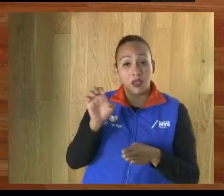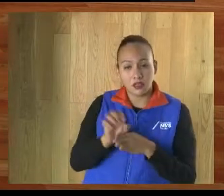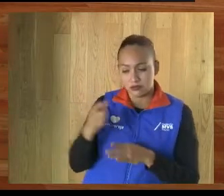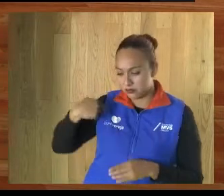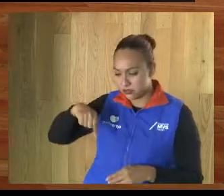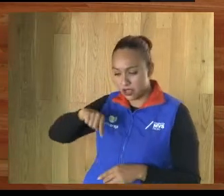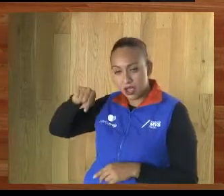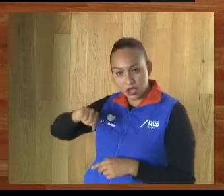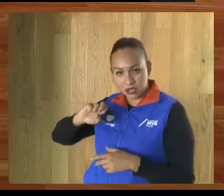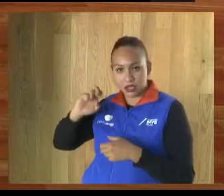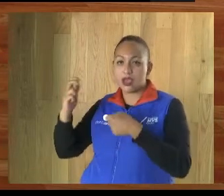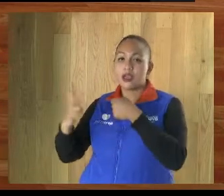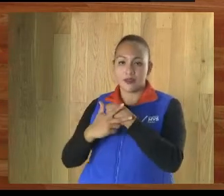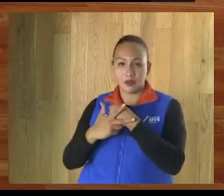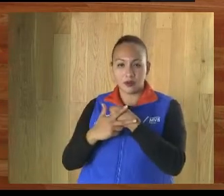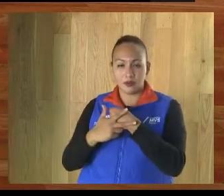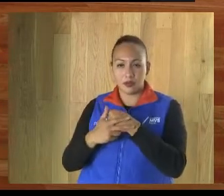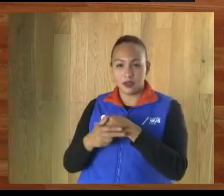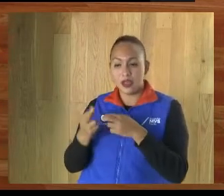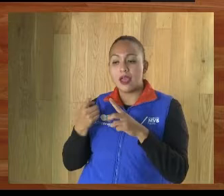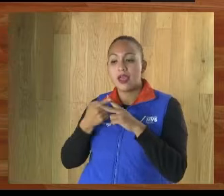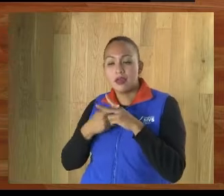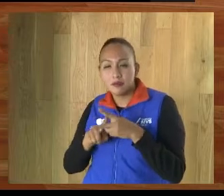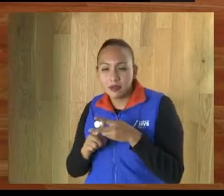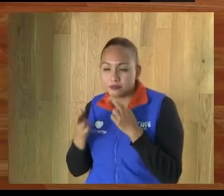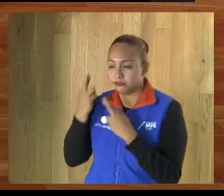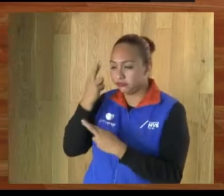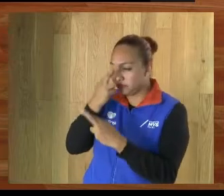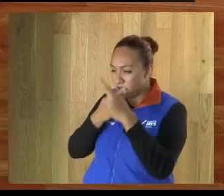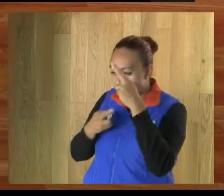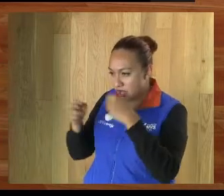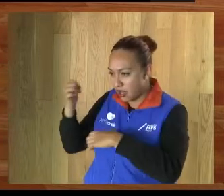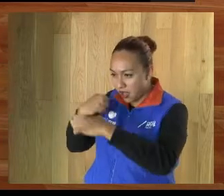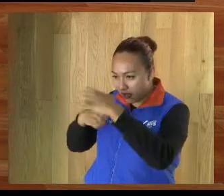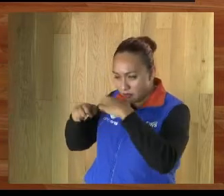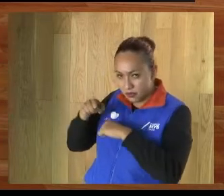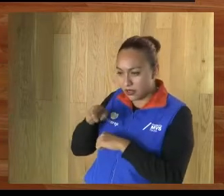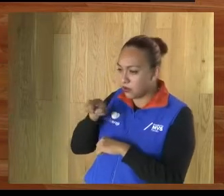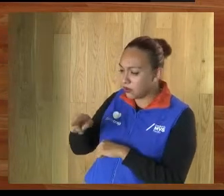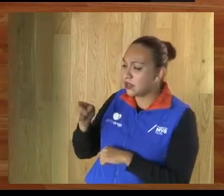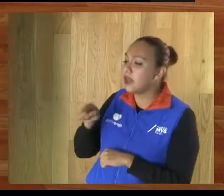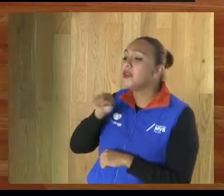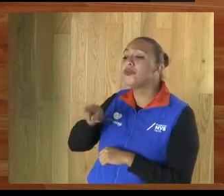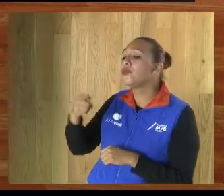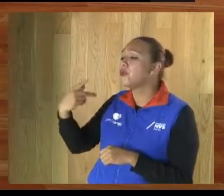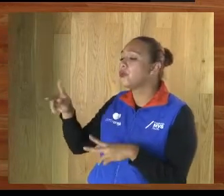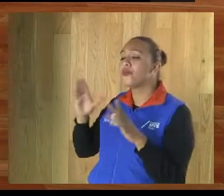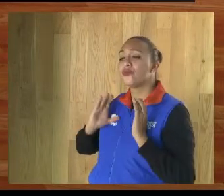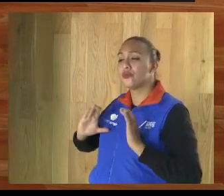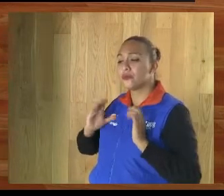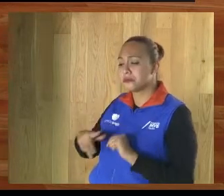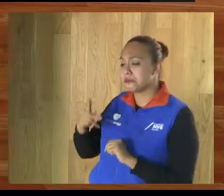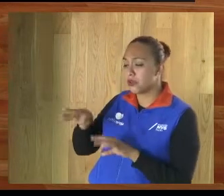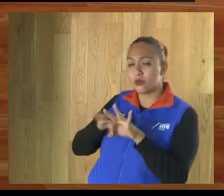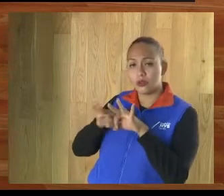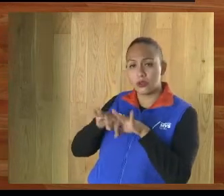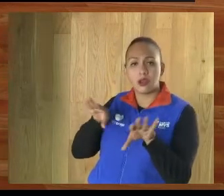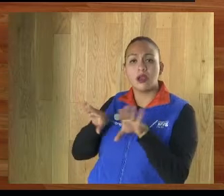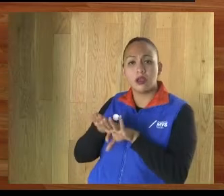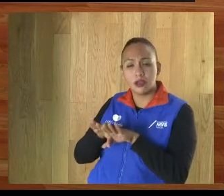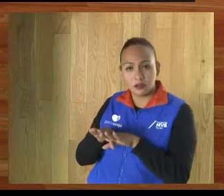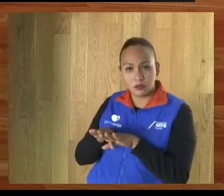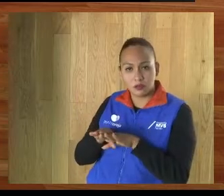vez, los comercializadores de productos financieros tendrán la obligación de preguntar a los clientes dentro del test de